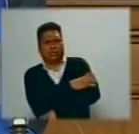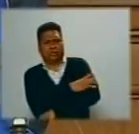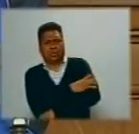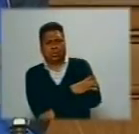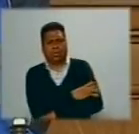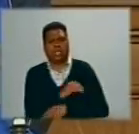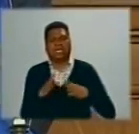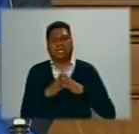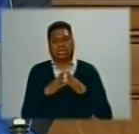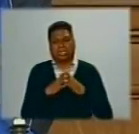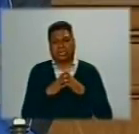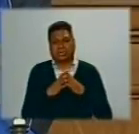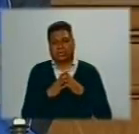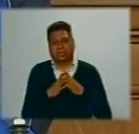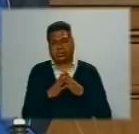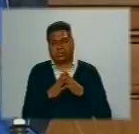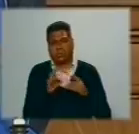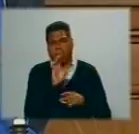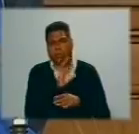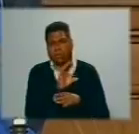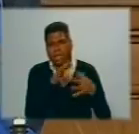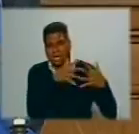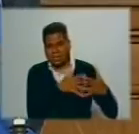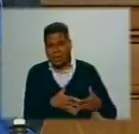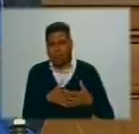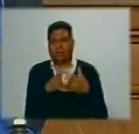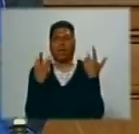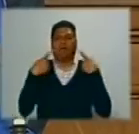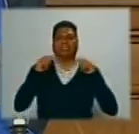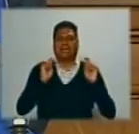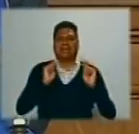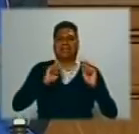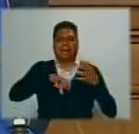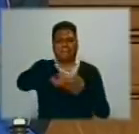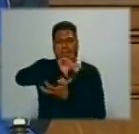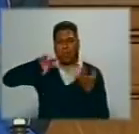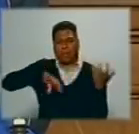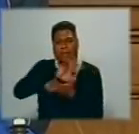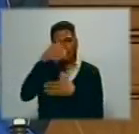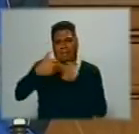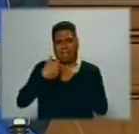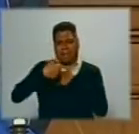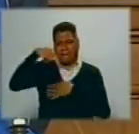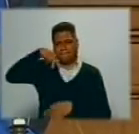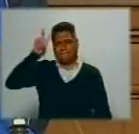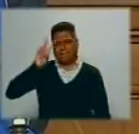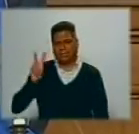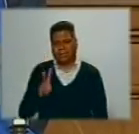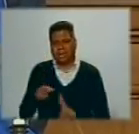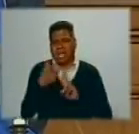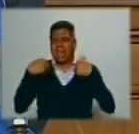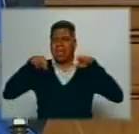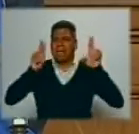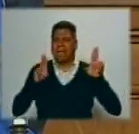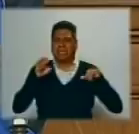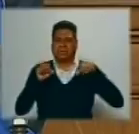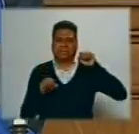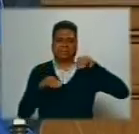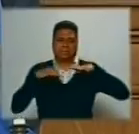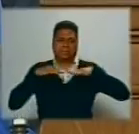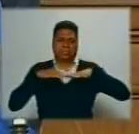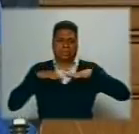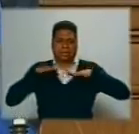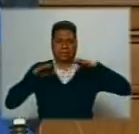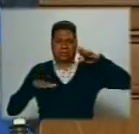del gobierno de los Estados Unidos ha pretendido desestabilizar nuestra democracia, la paz y la estabilidad de todos los venezolanos